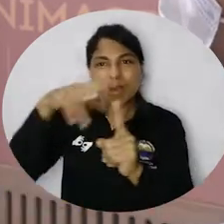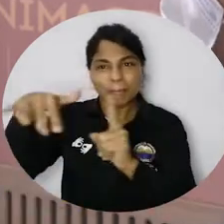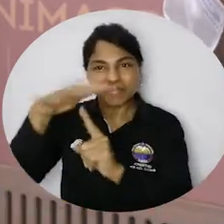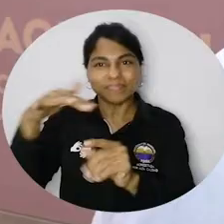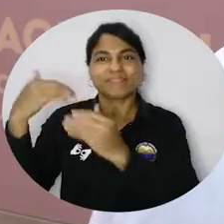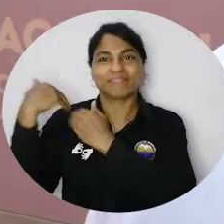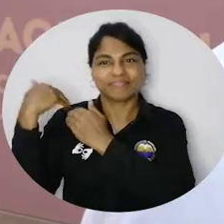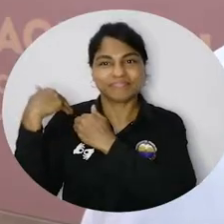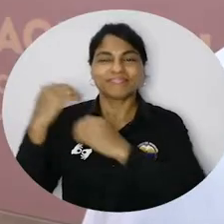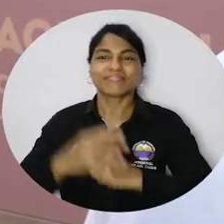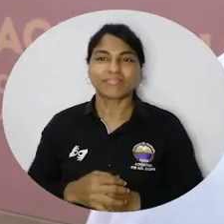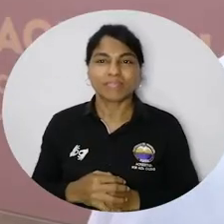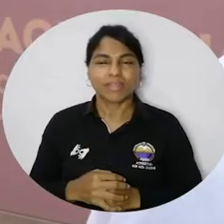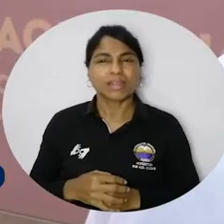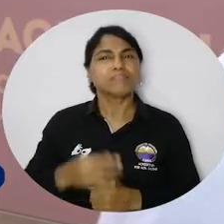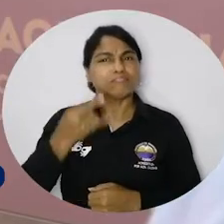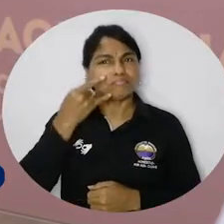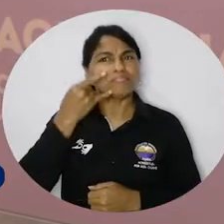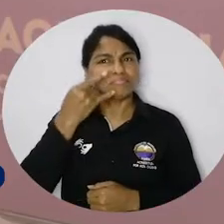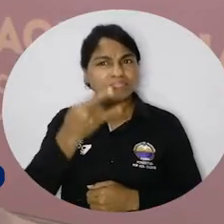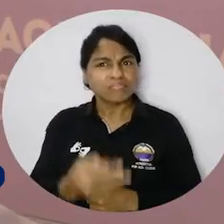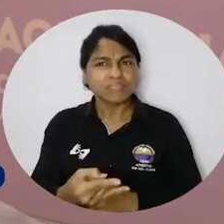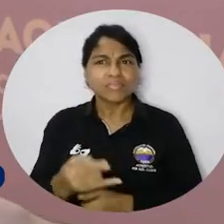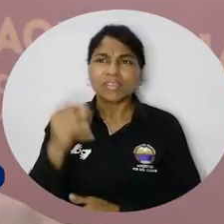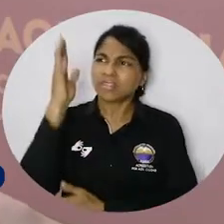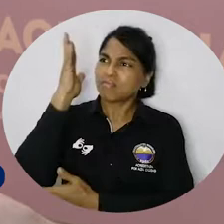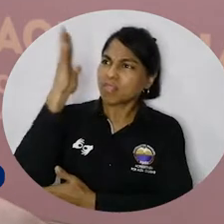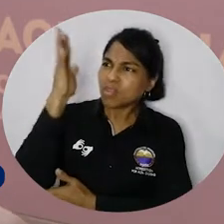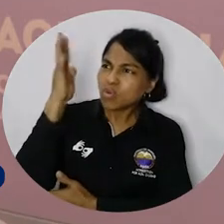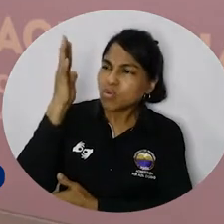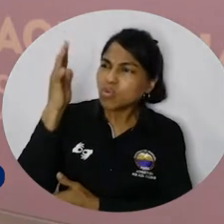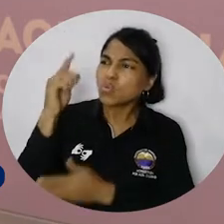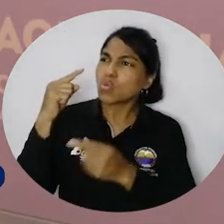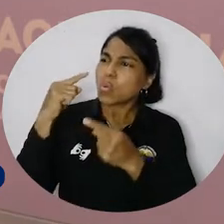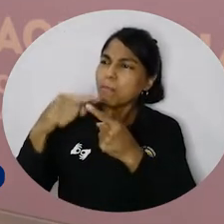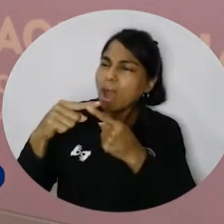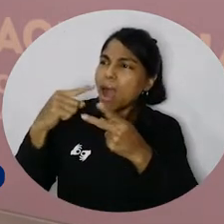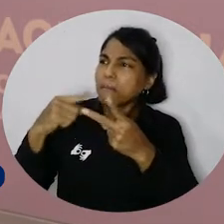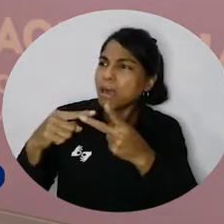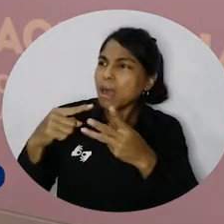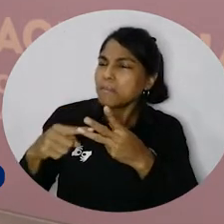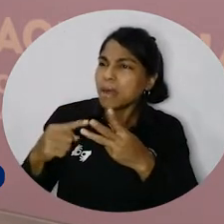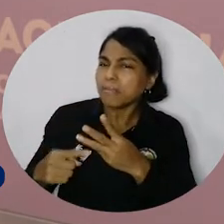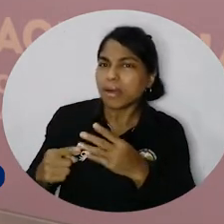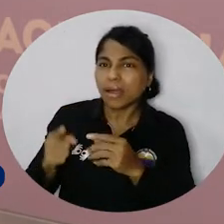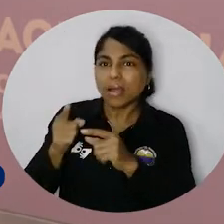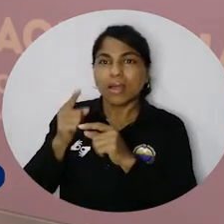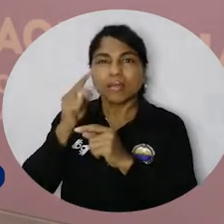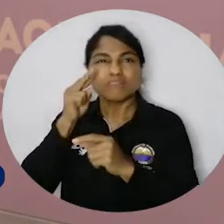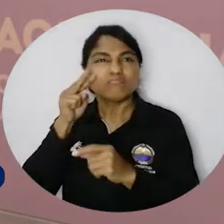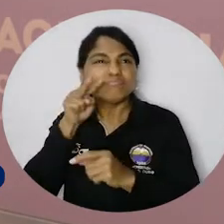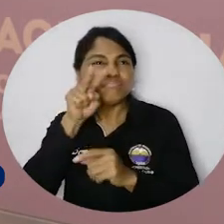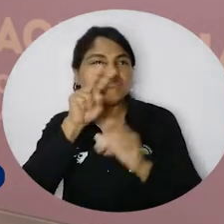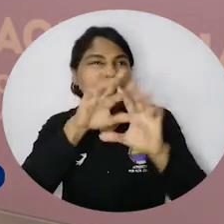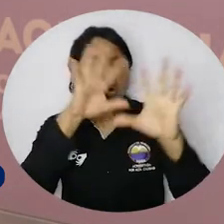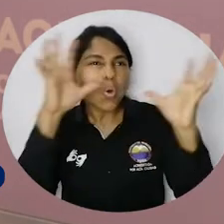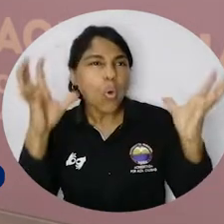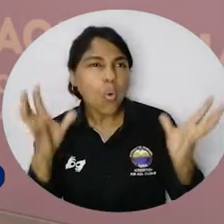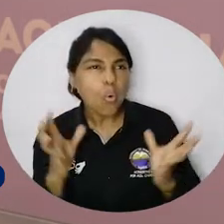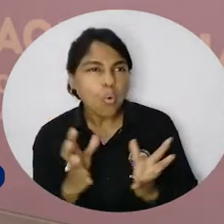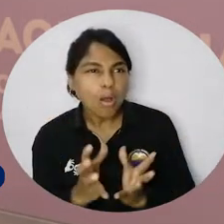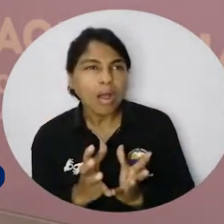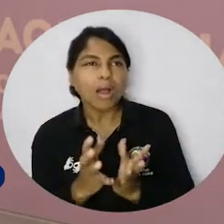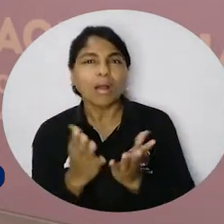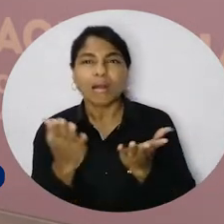ambientalmente responsables. Es interesante escuchar los planteamientos que vienen de una visión